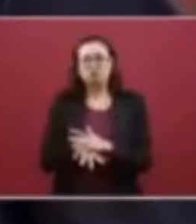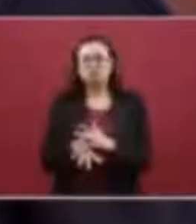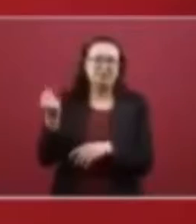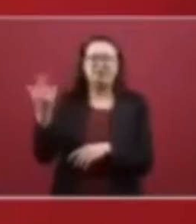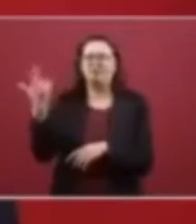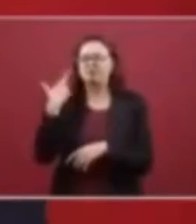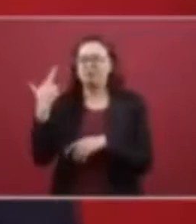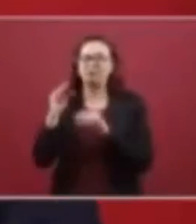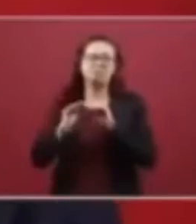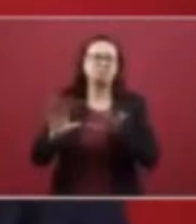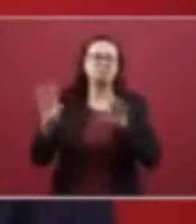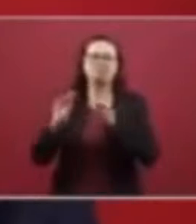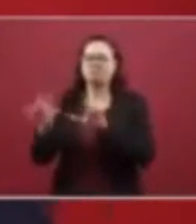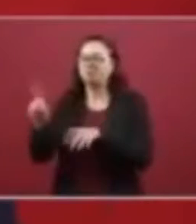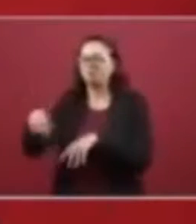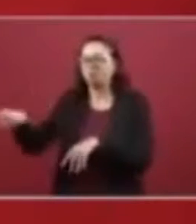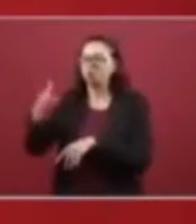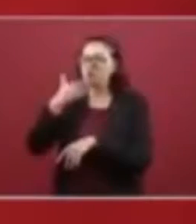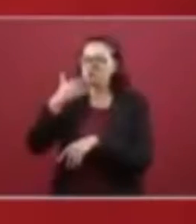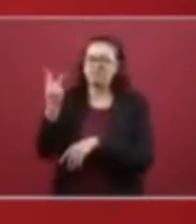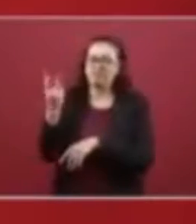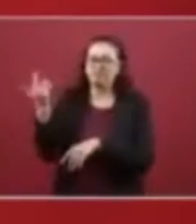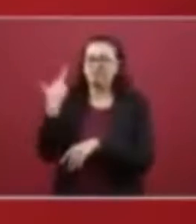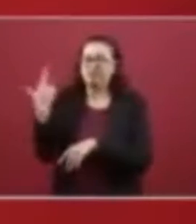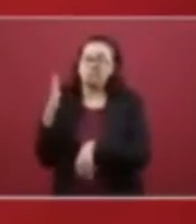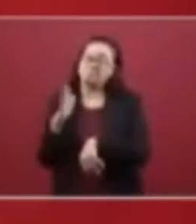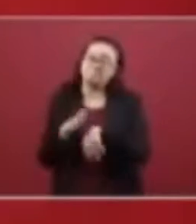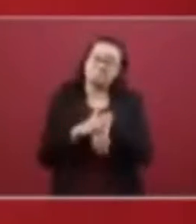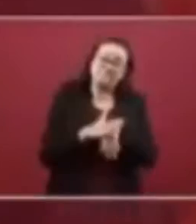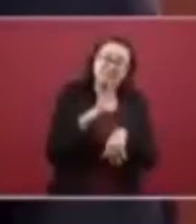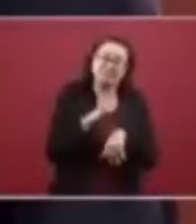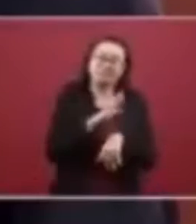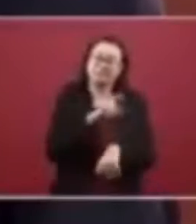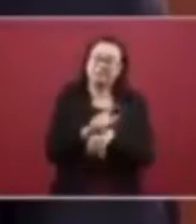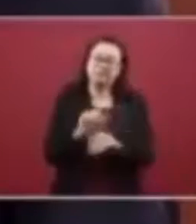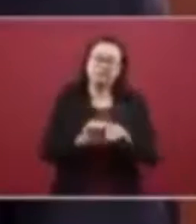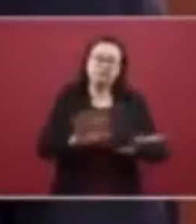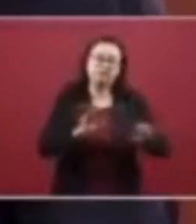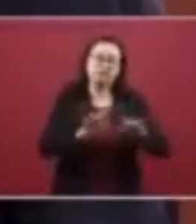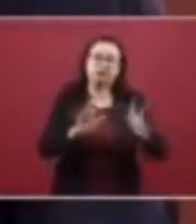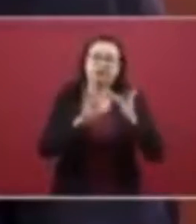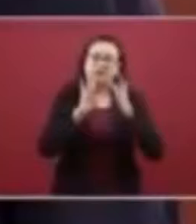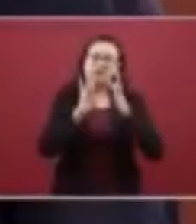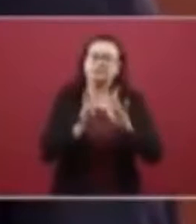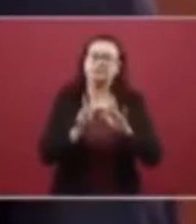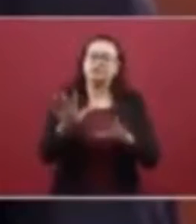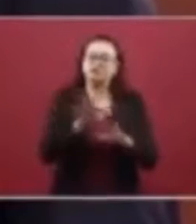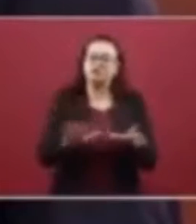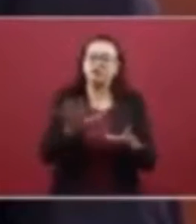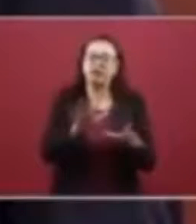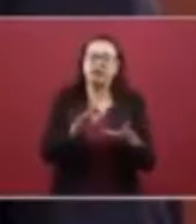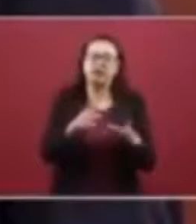de gobierno, de manera muy especial de las redes sociales. Por eso yo hablo de las